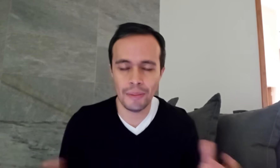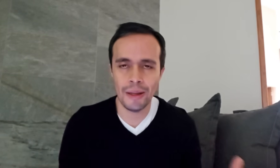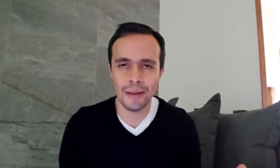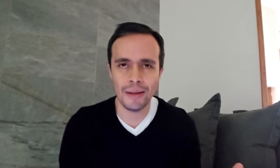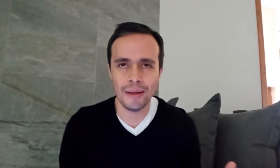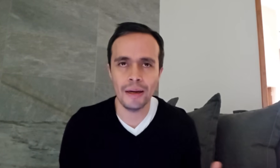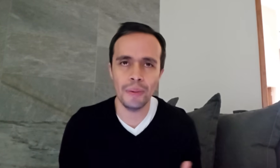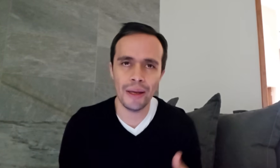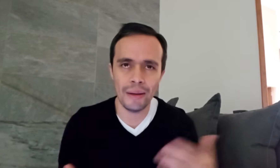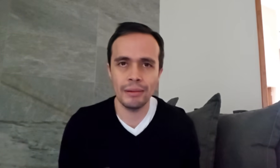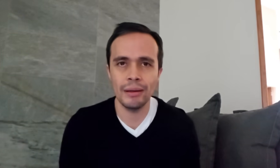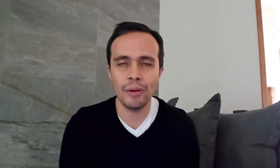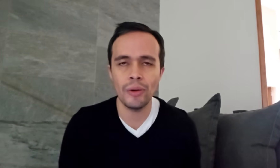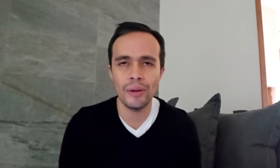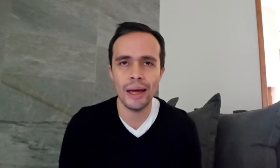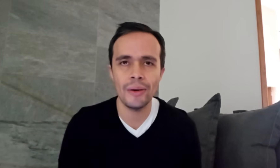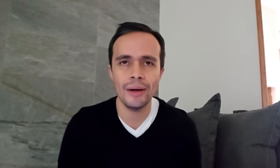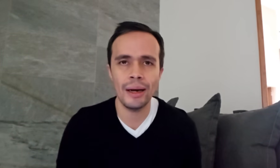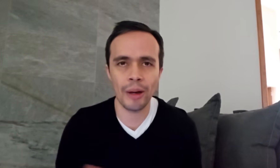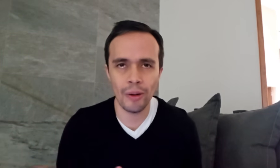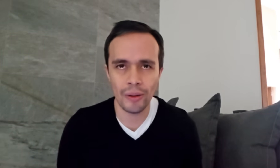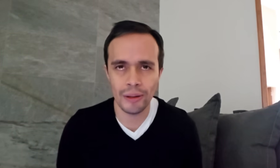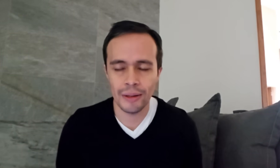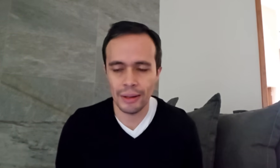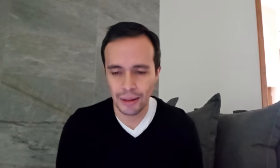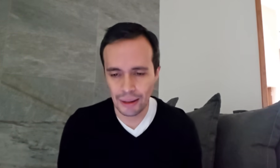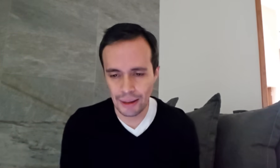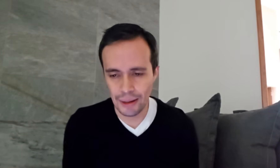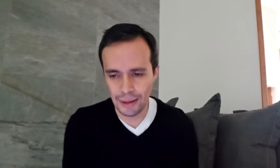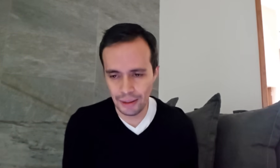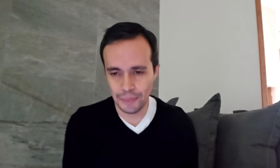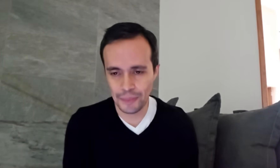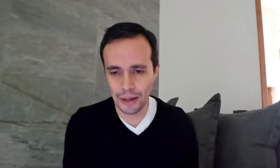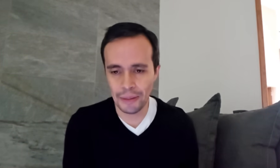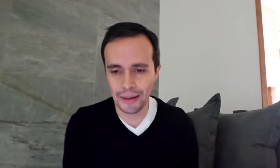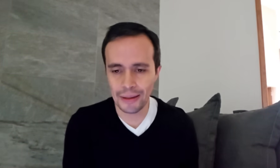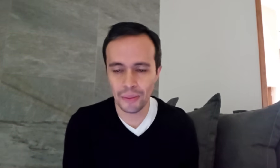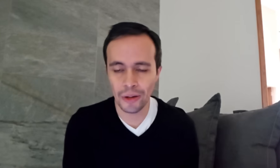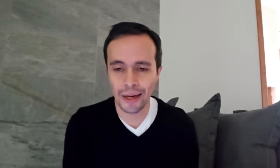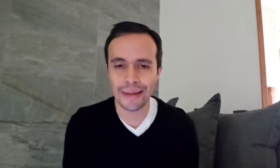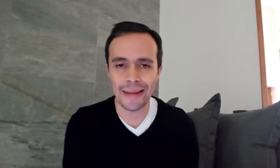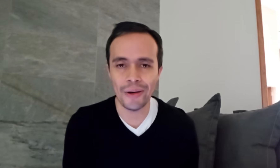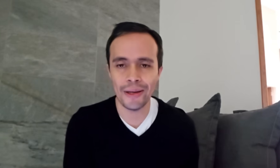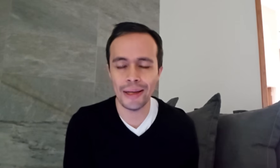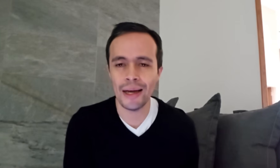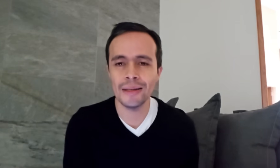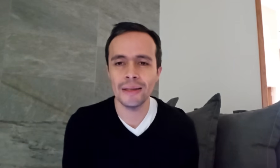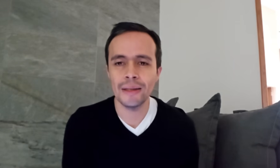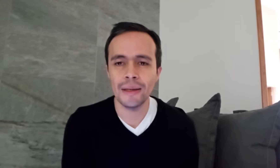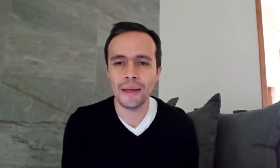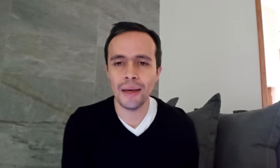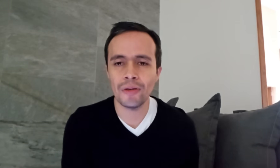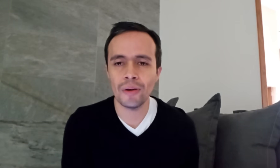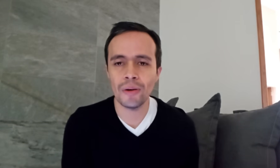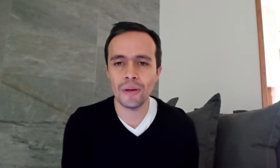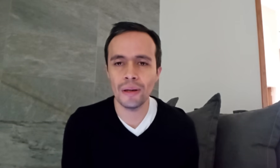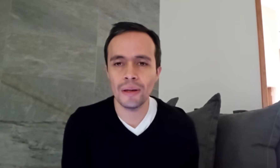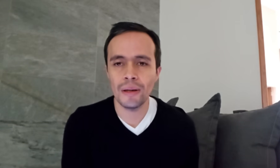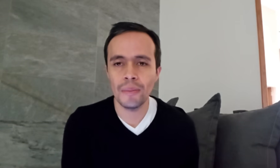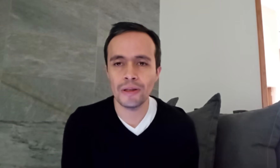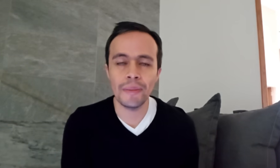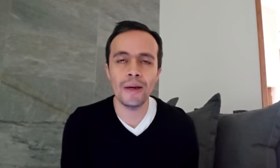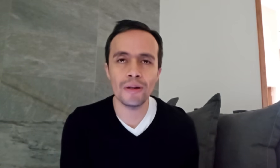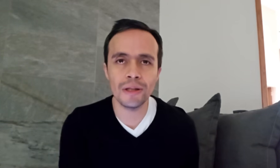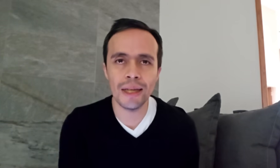que básicamente el PRI autoritario era mejor que el partido Morena de hoy en día, y